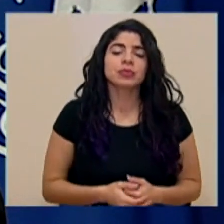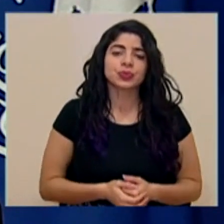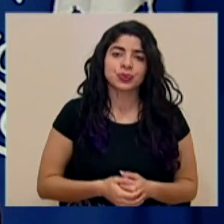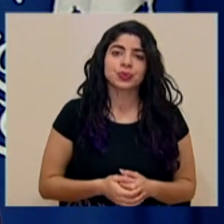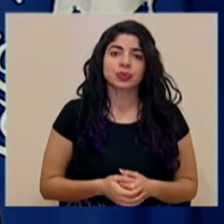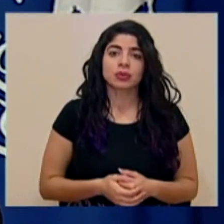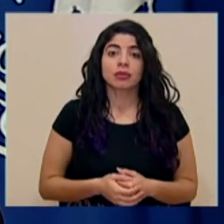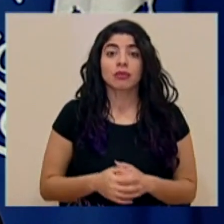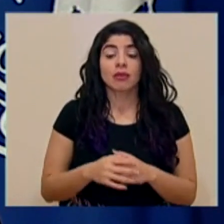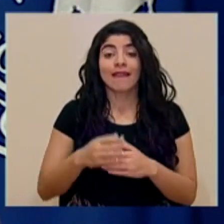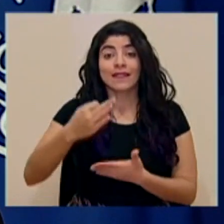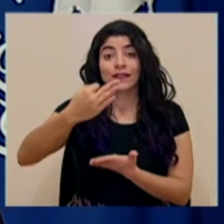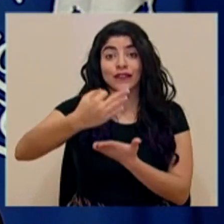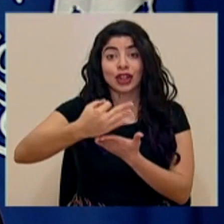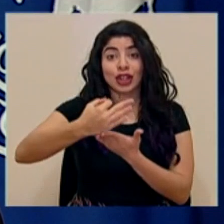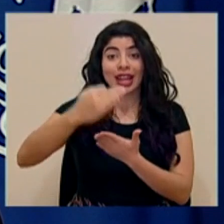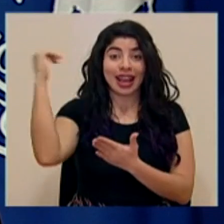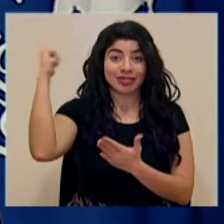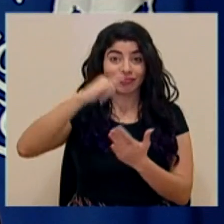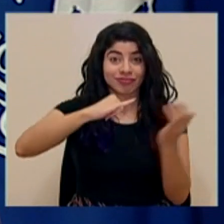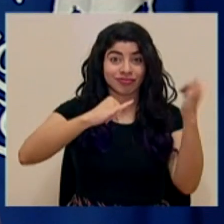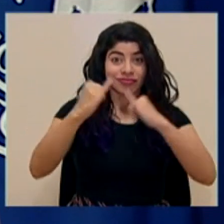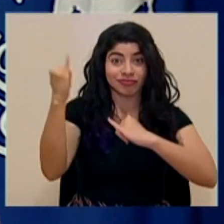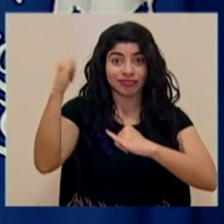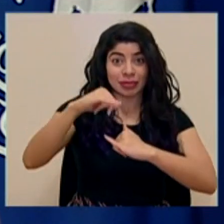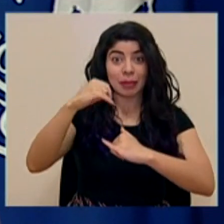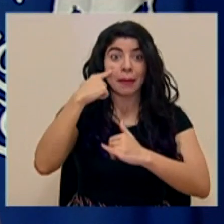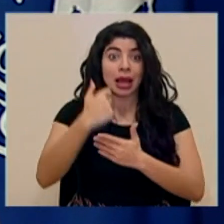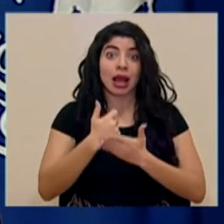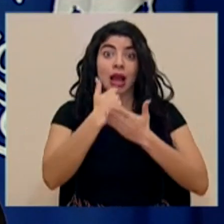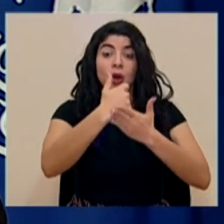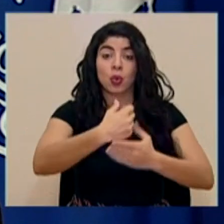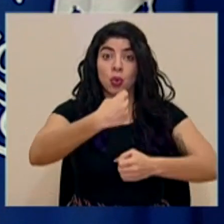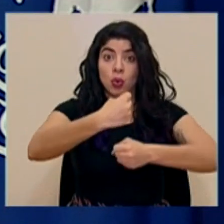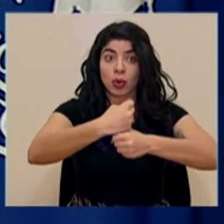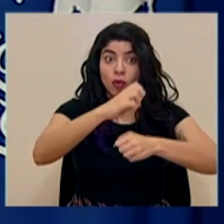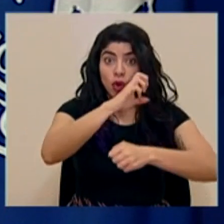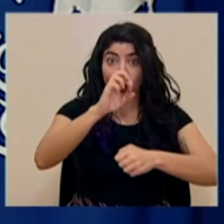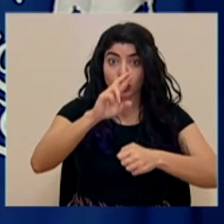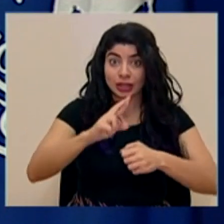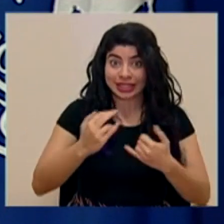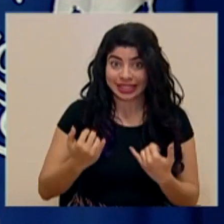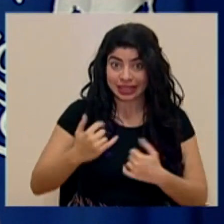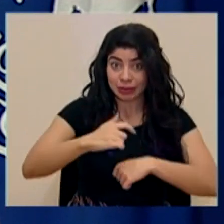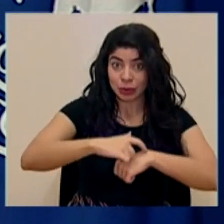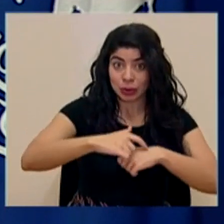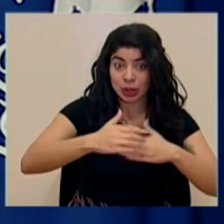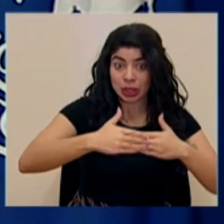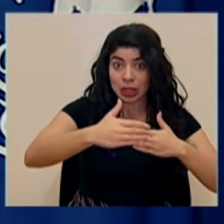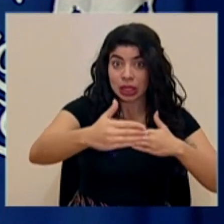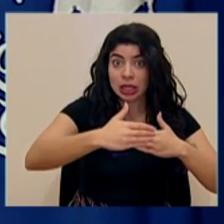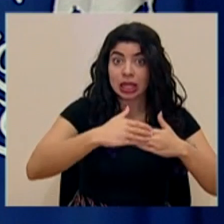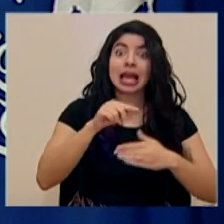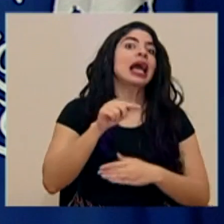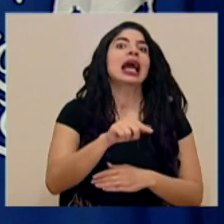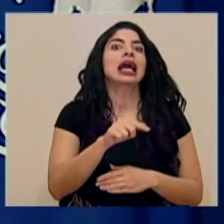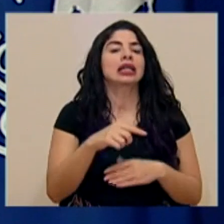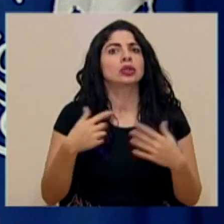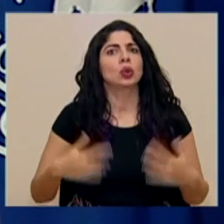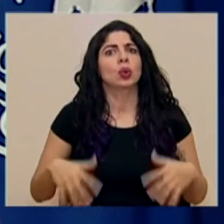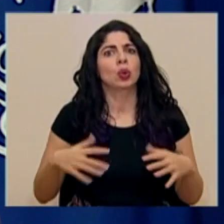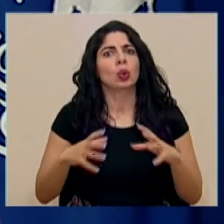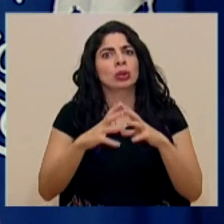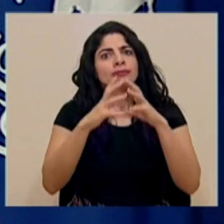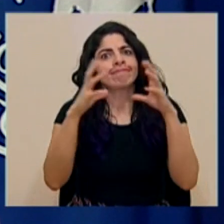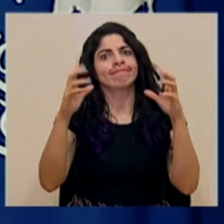La apertura de la frontera aérea para la reactivación del empleo en Costa Rica en estos tiempos ha sido uno de los mayores